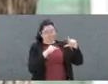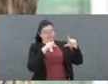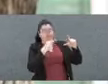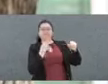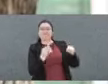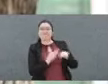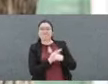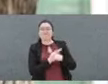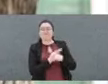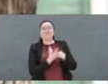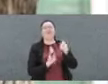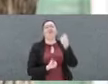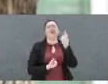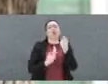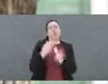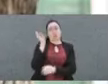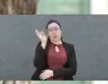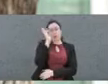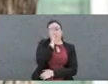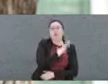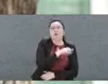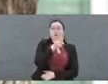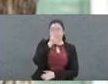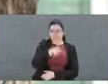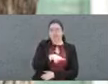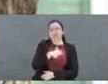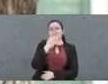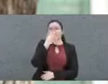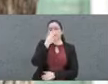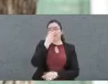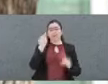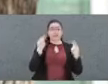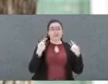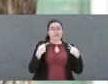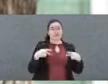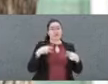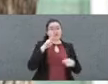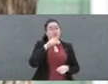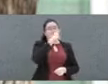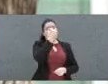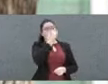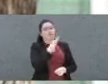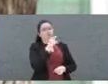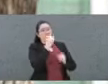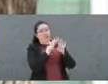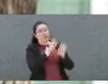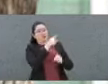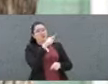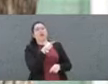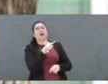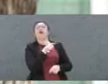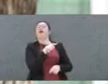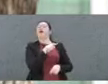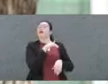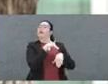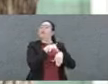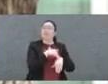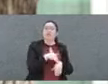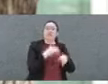hay cosas que son falsas, que la gente no se vaya por esta mala información y que se